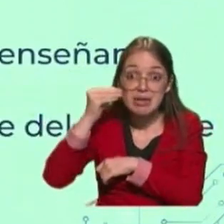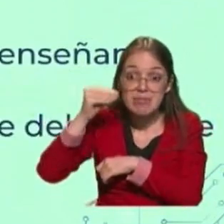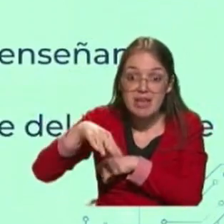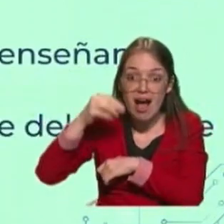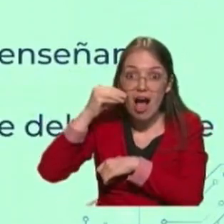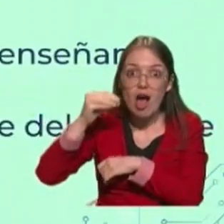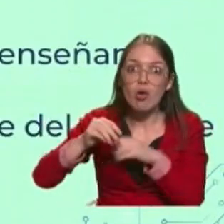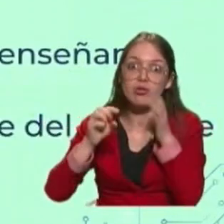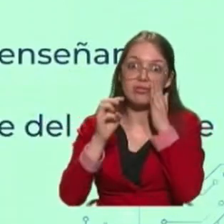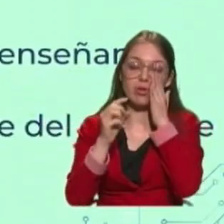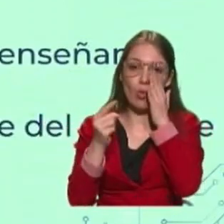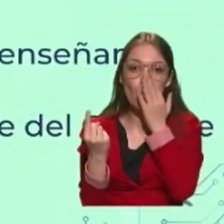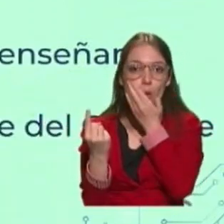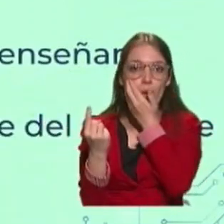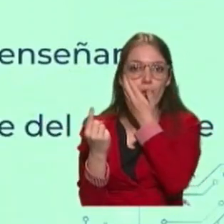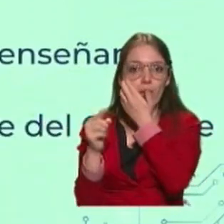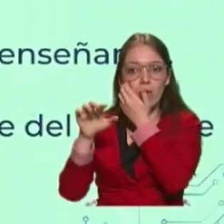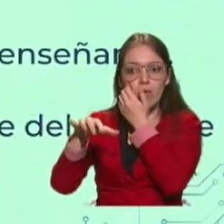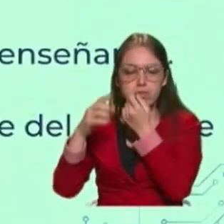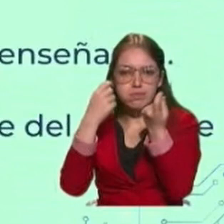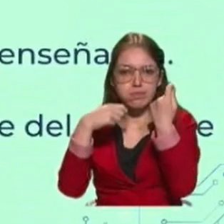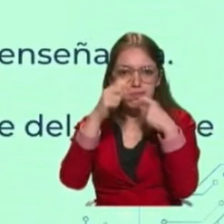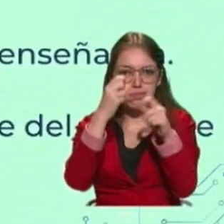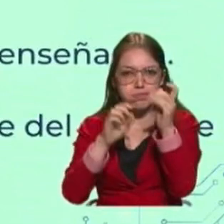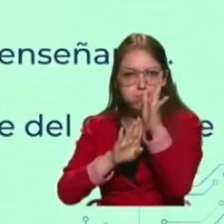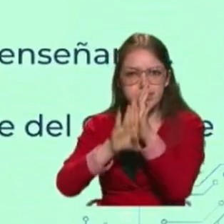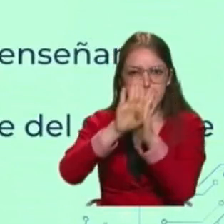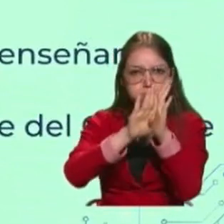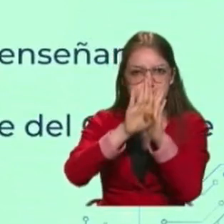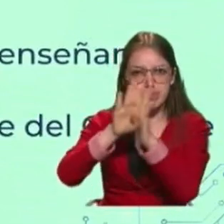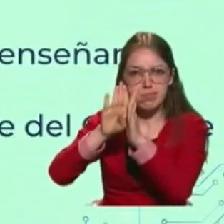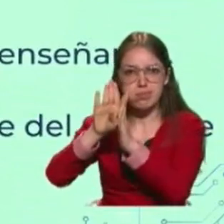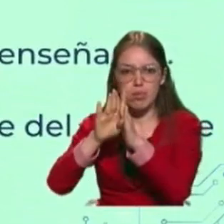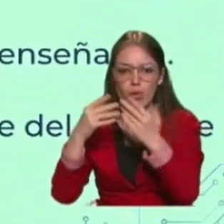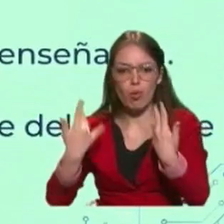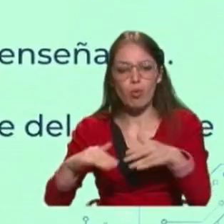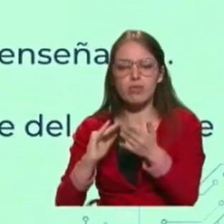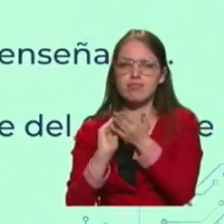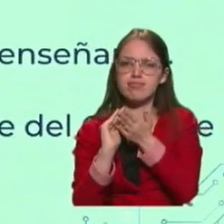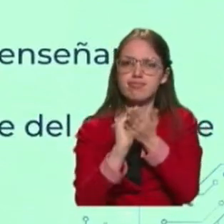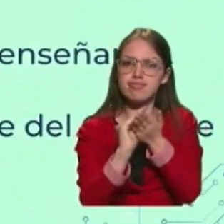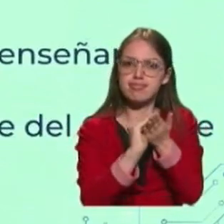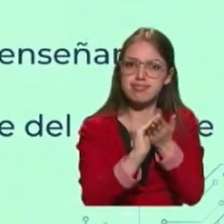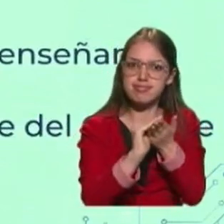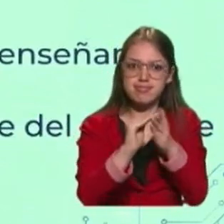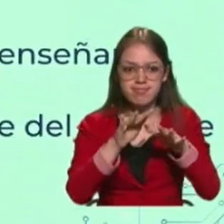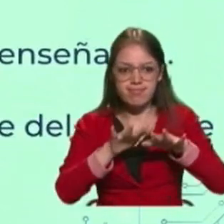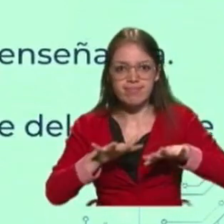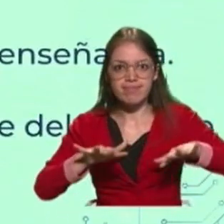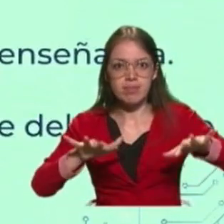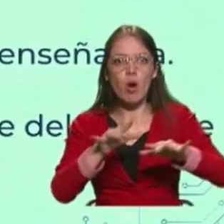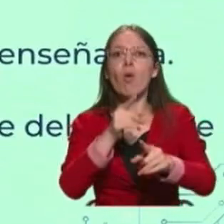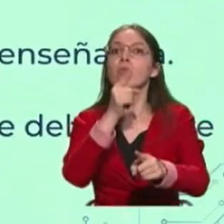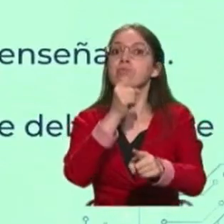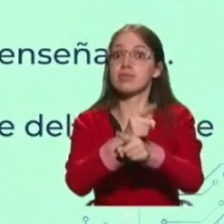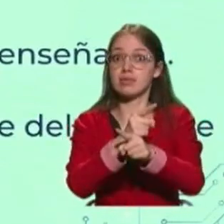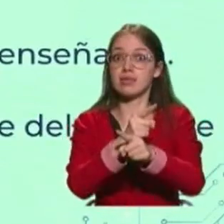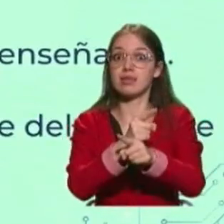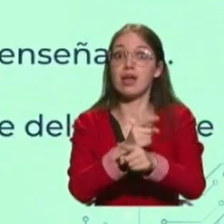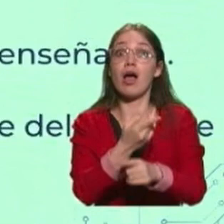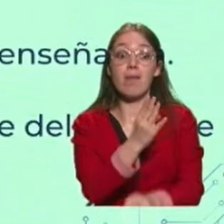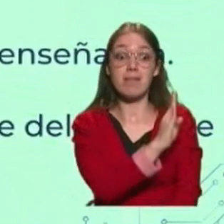envigado incluso desde ahí una solución evidente para todo el territorio antioqueño el bachillerato